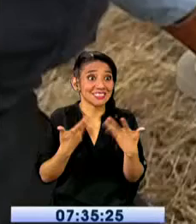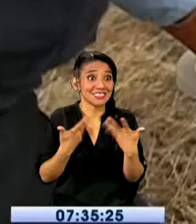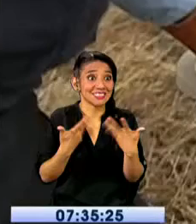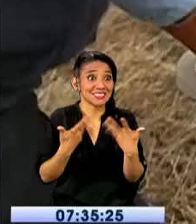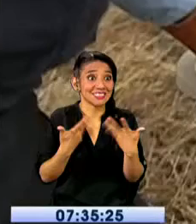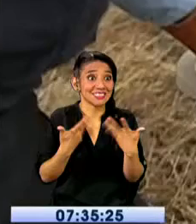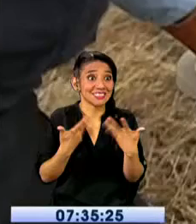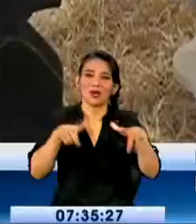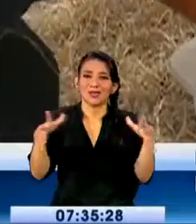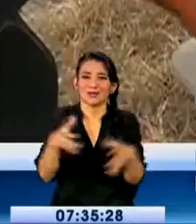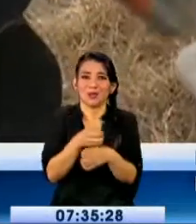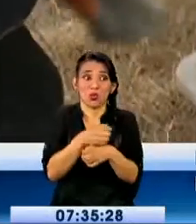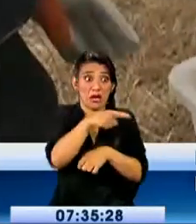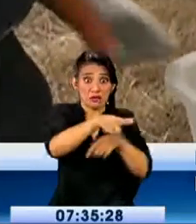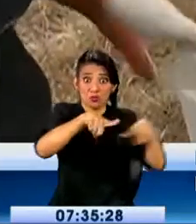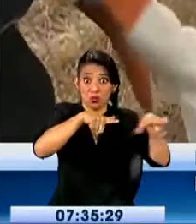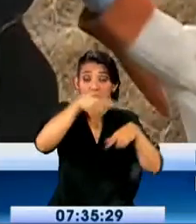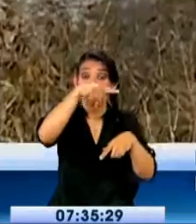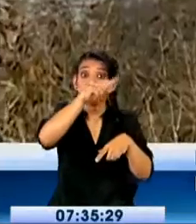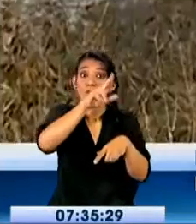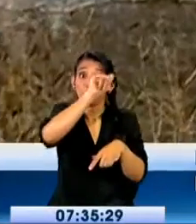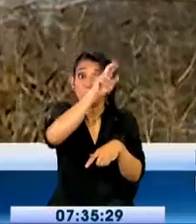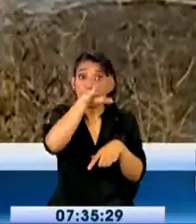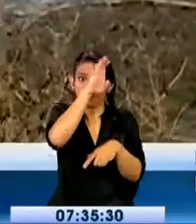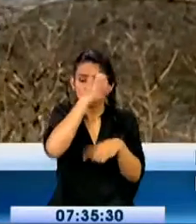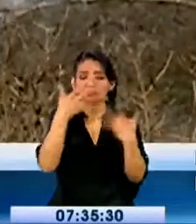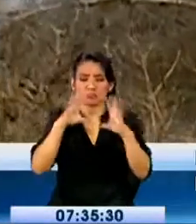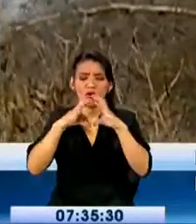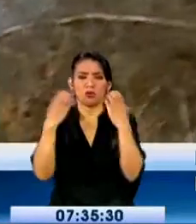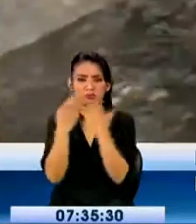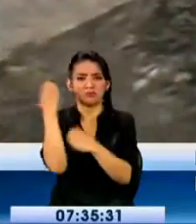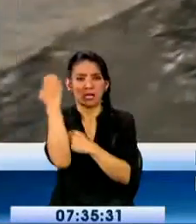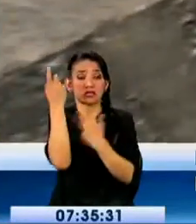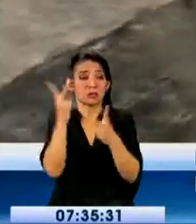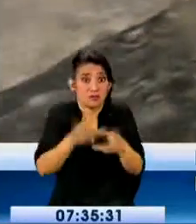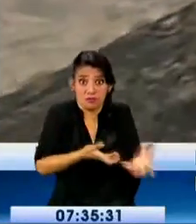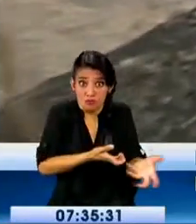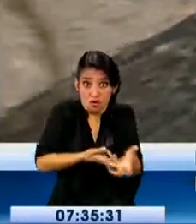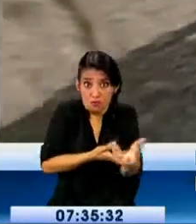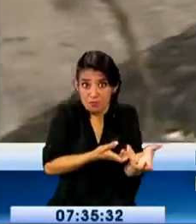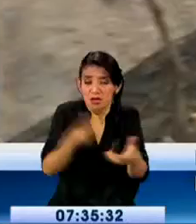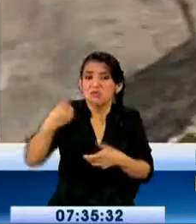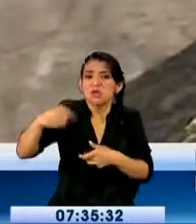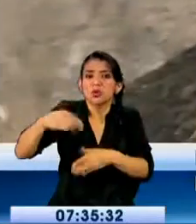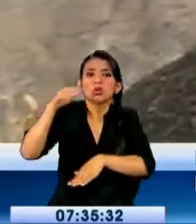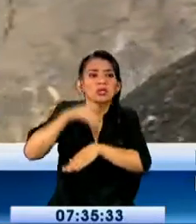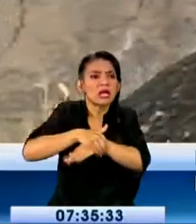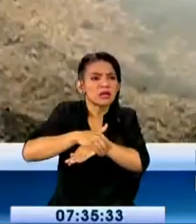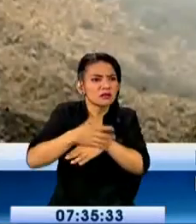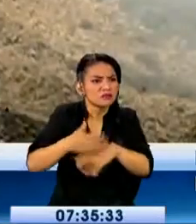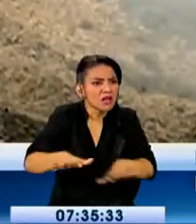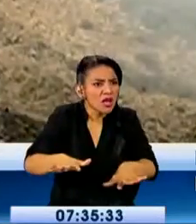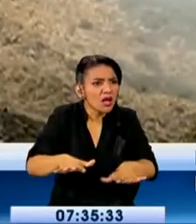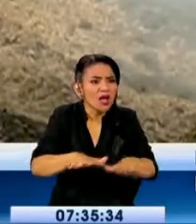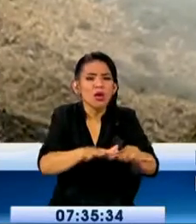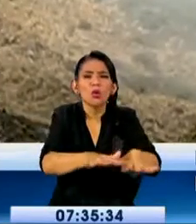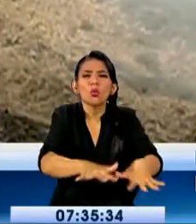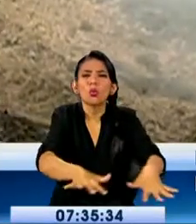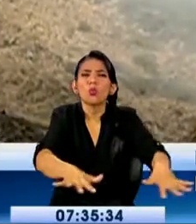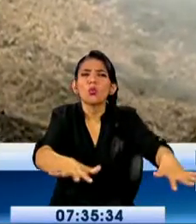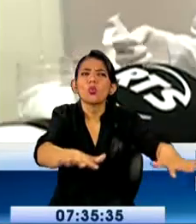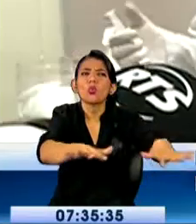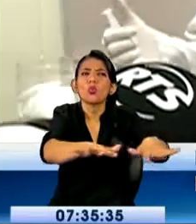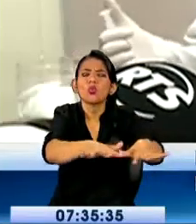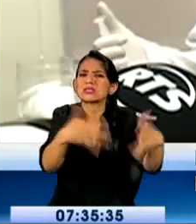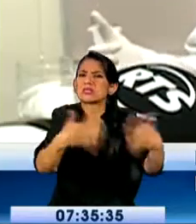seguro, ya que en Puembo, tras el análisis térmico realizado por el COE y los bomberos, la tarde de este miércoles, se descubrió que la temperatura es un